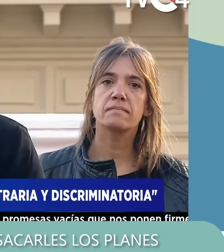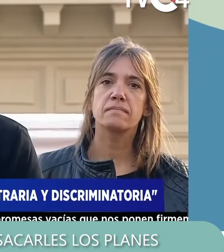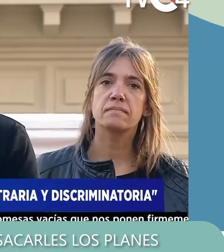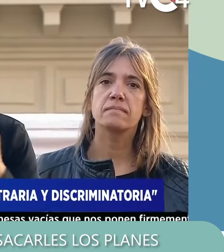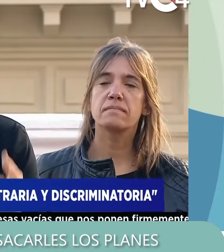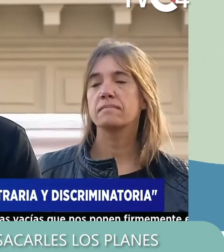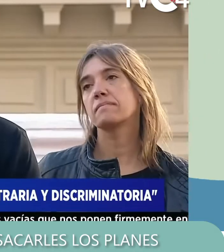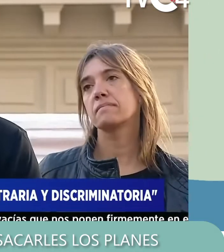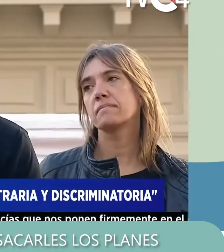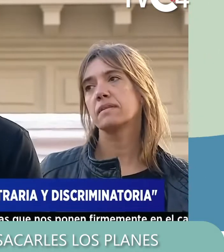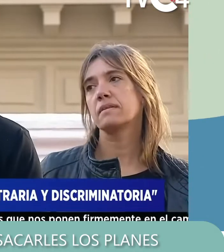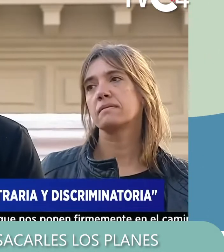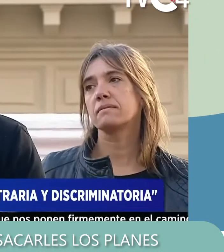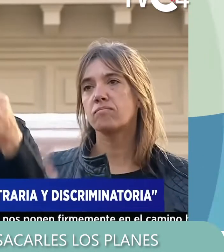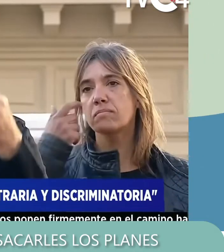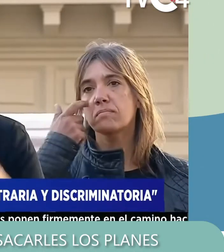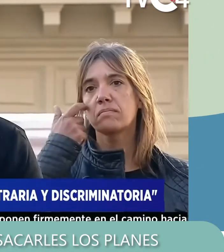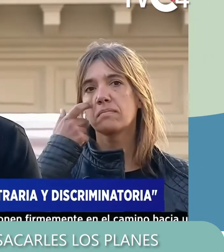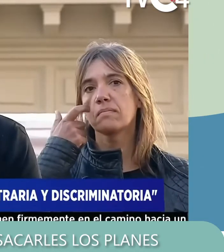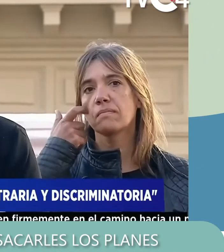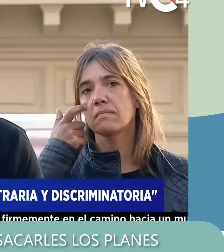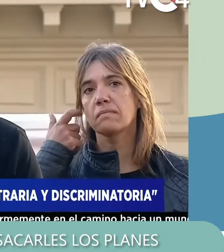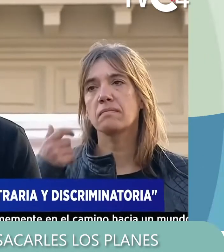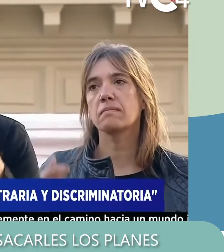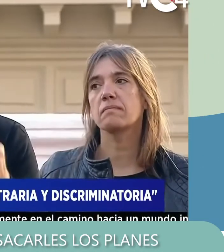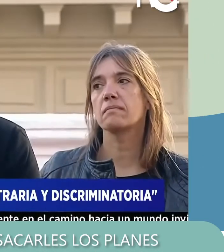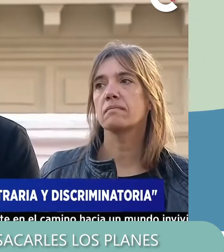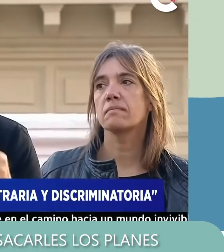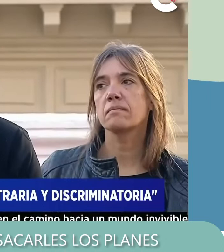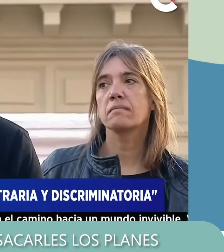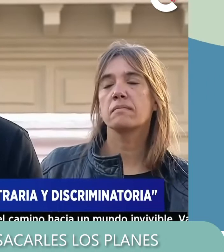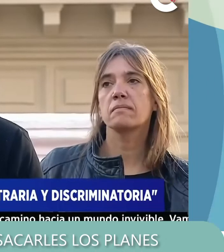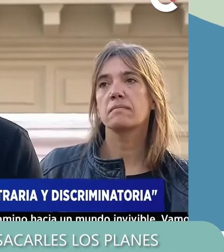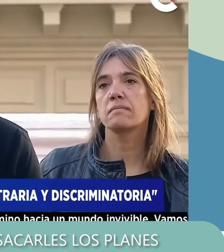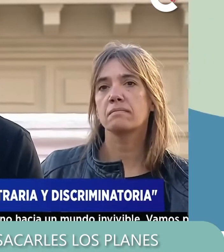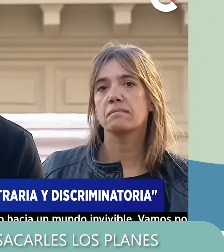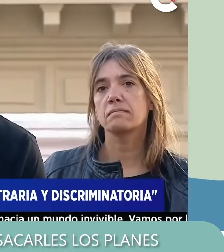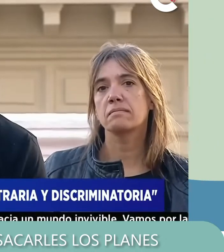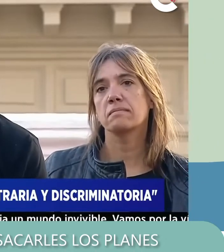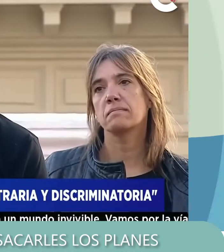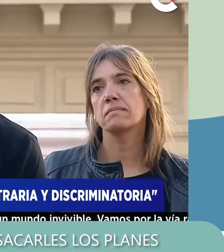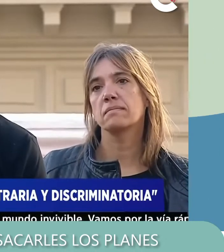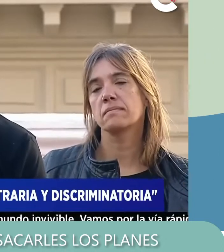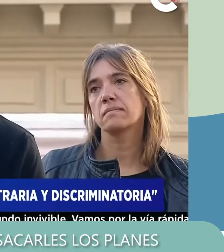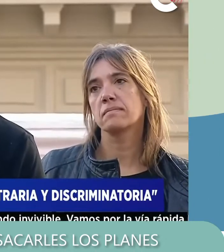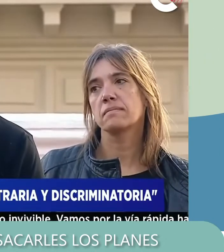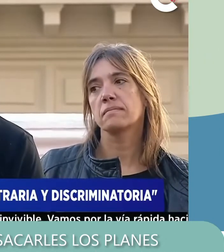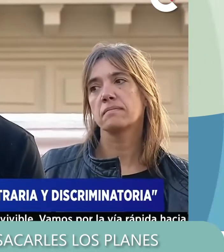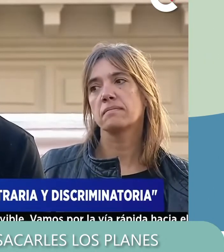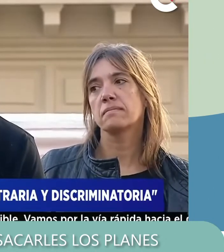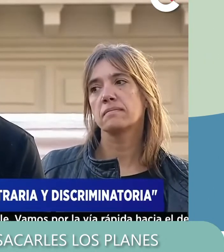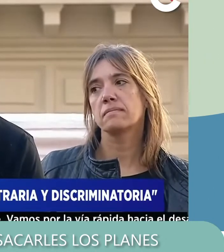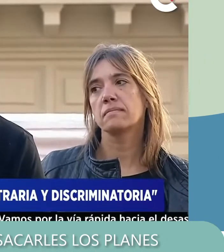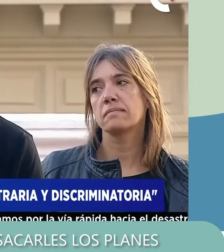ser claro en esto, y creo que lo he sido muchas veces. Aunque quieran seguir perjudicando a la ciudad, aunque quieran seguir rompiendo el